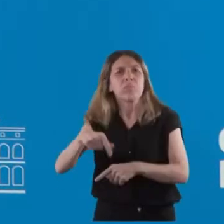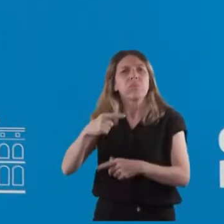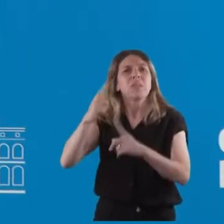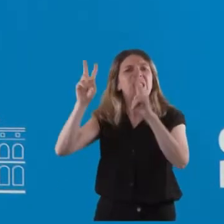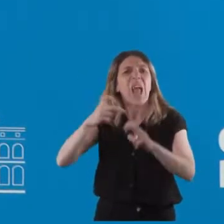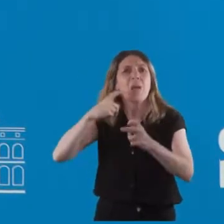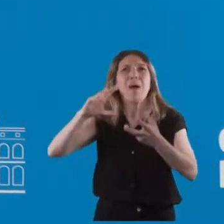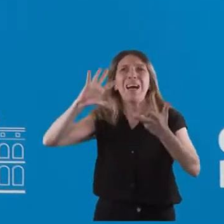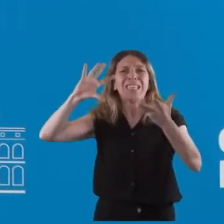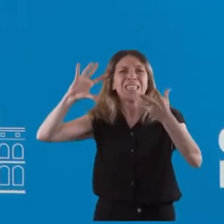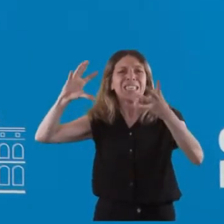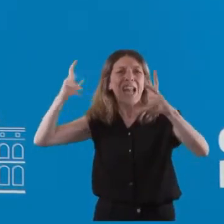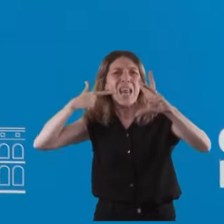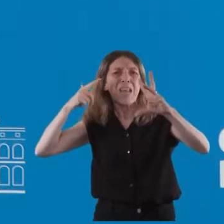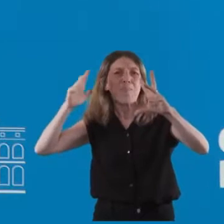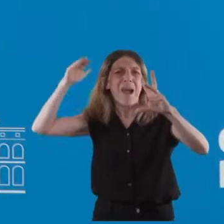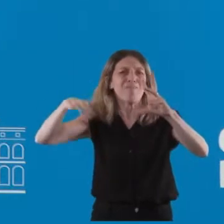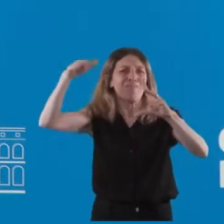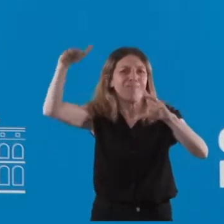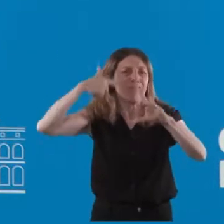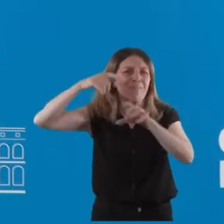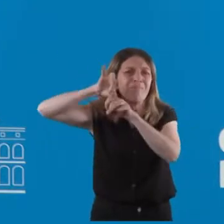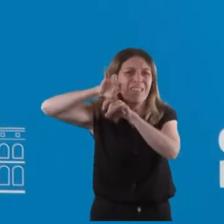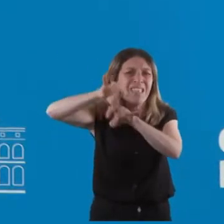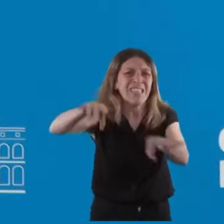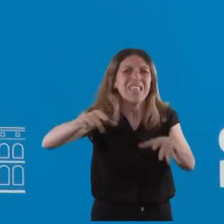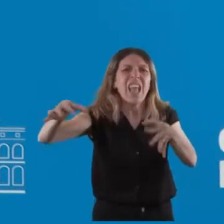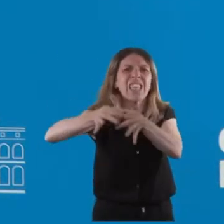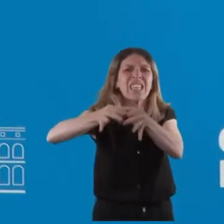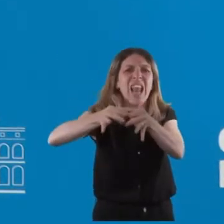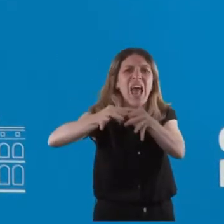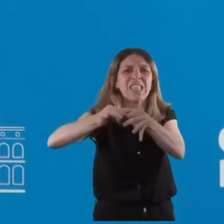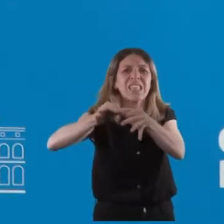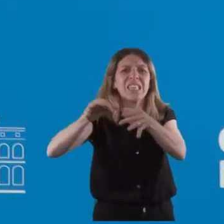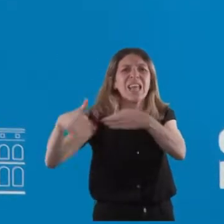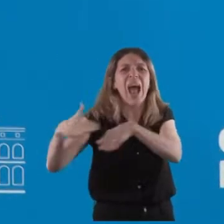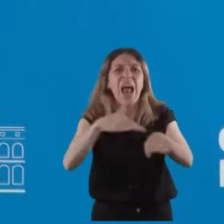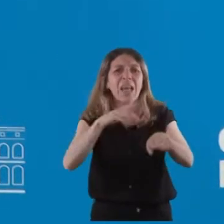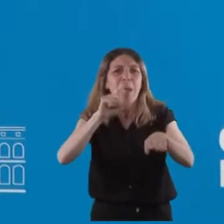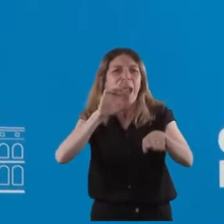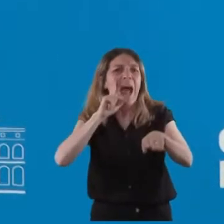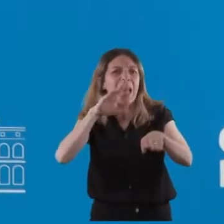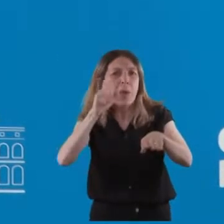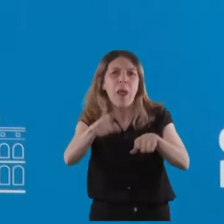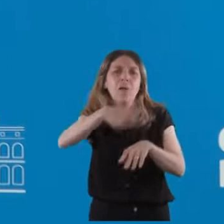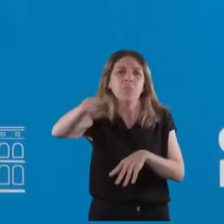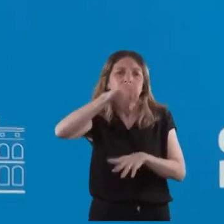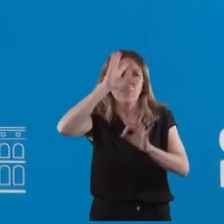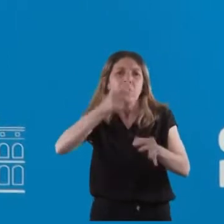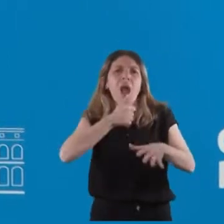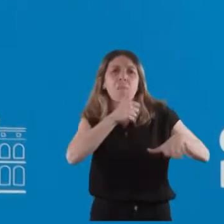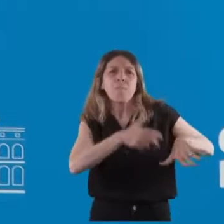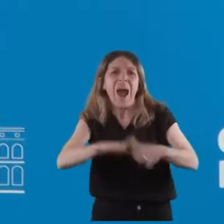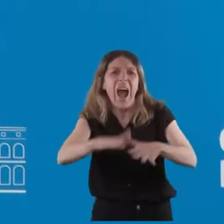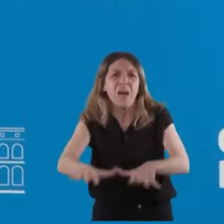está provocando en este momento en las islas del caribe ustedes saben que tanto la suba de como